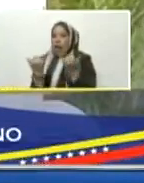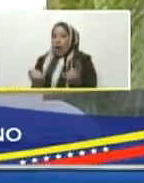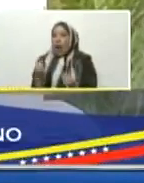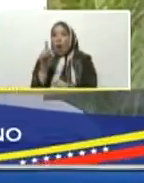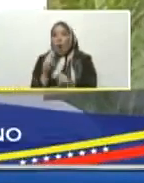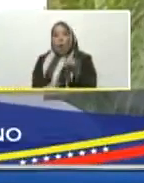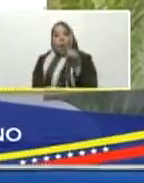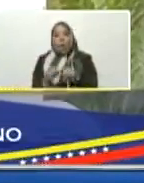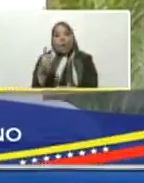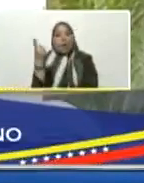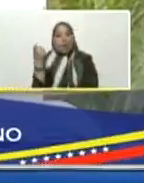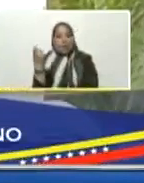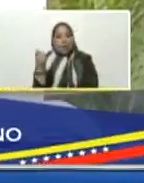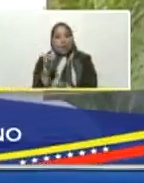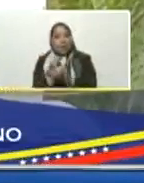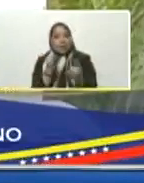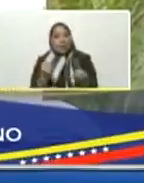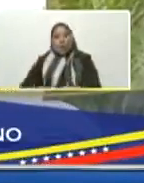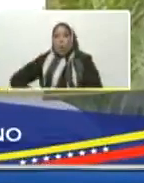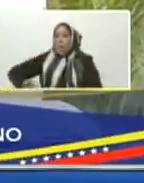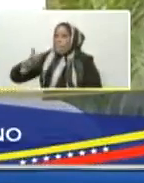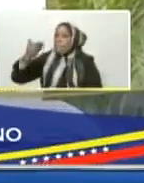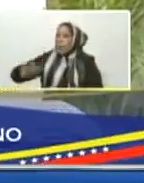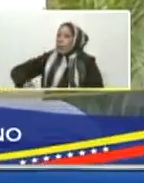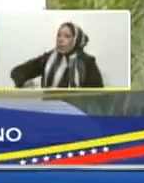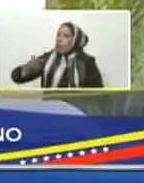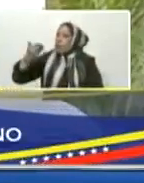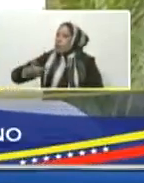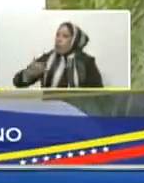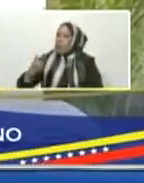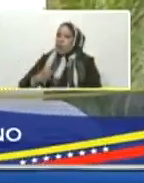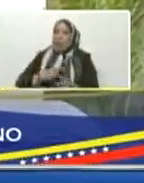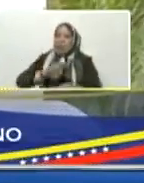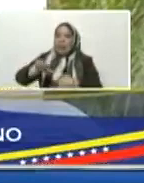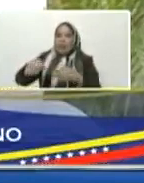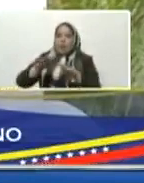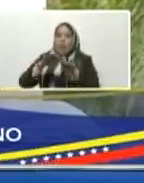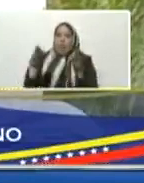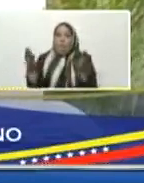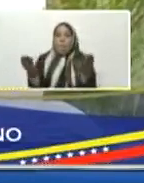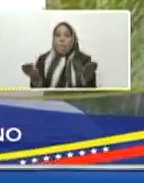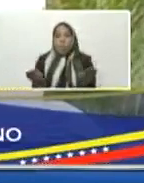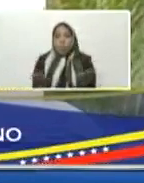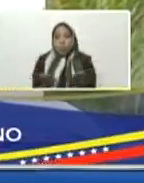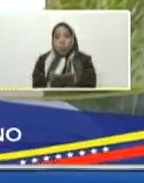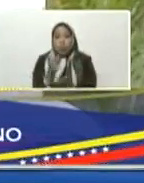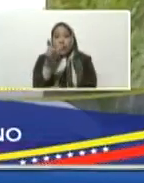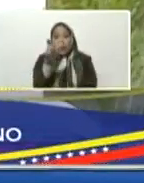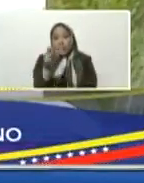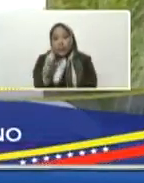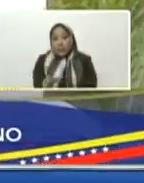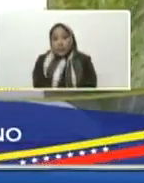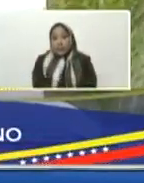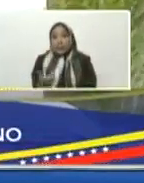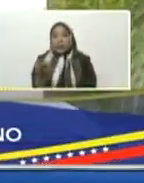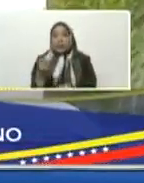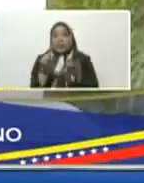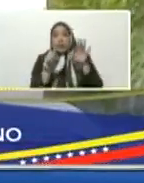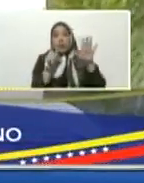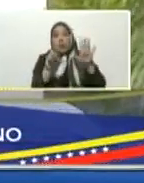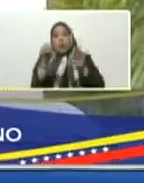de los aceleradores lineales más modernos del planeta. Se va a traer un tomógrafo de